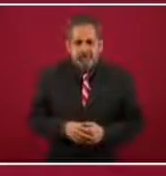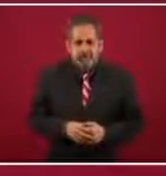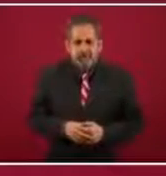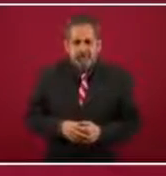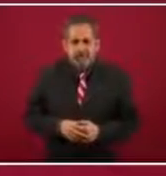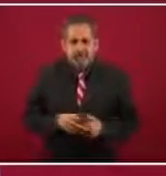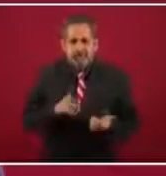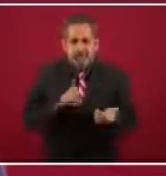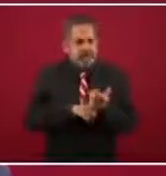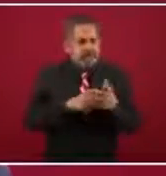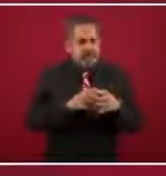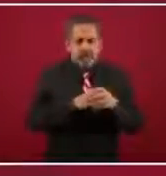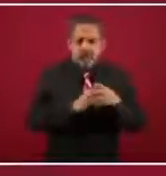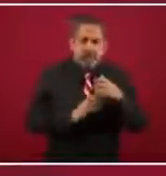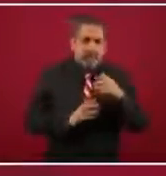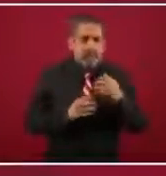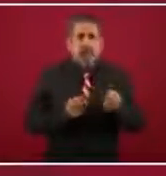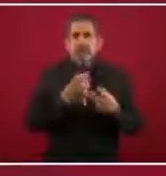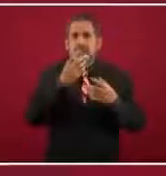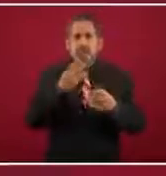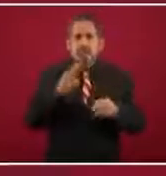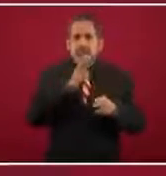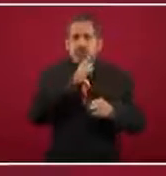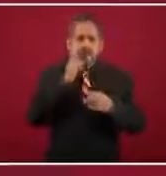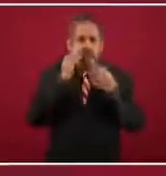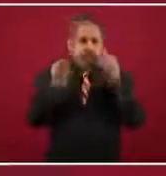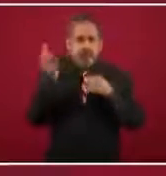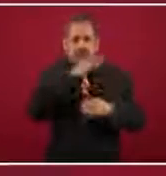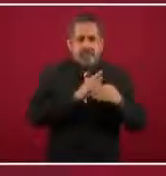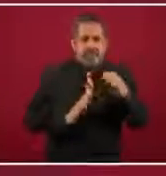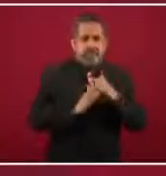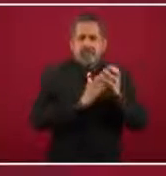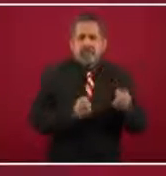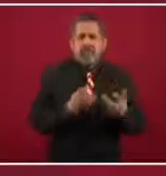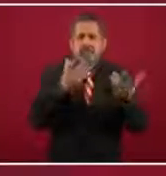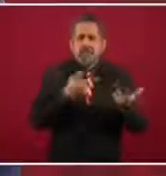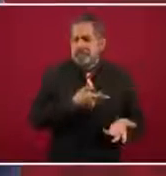entraron al trending topic? ¿Cuántos son los que cayeron?